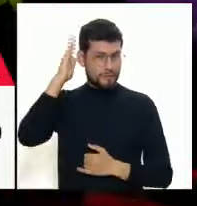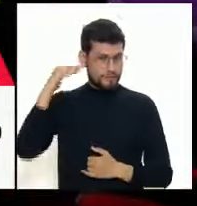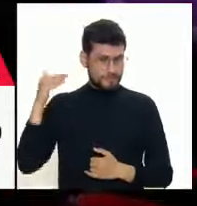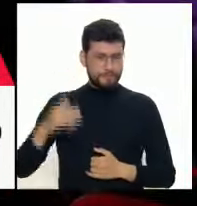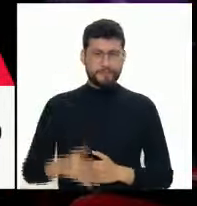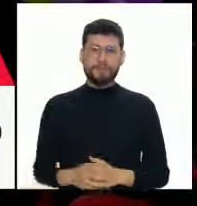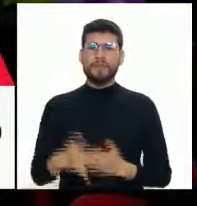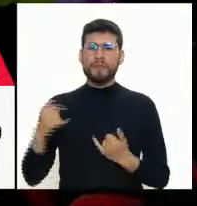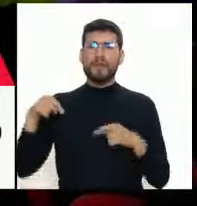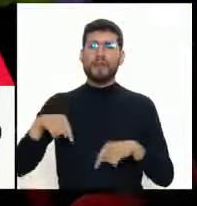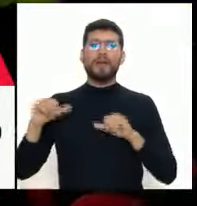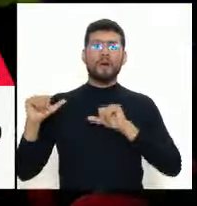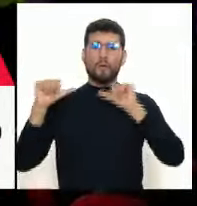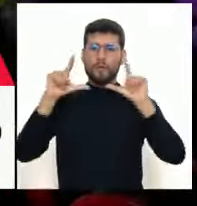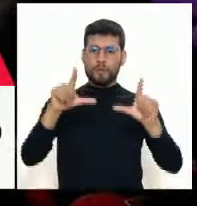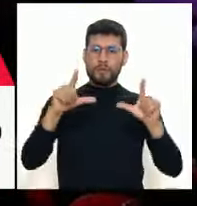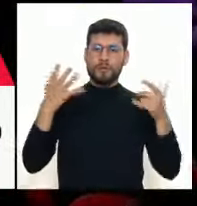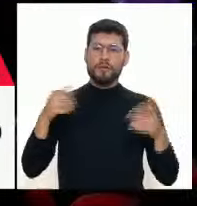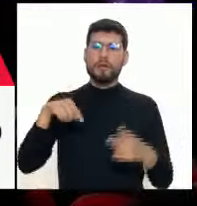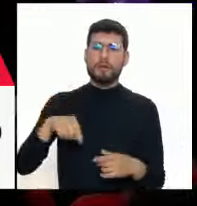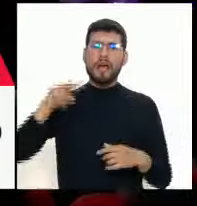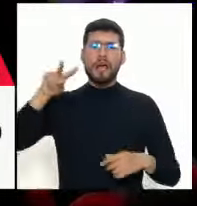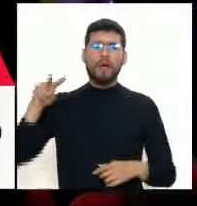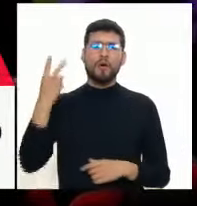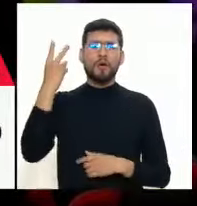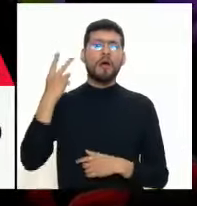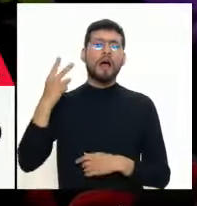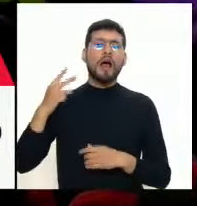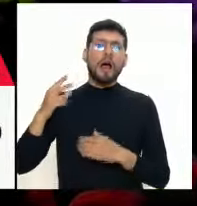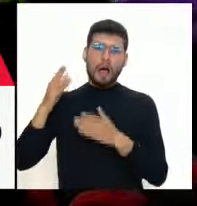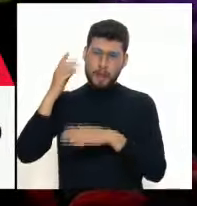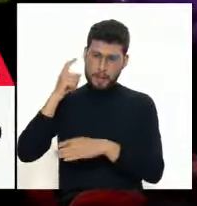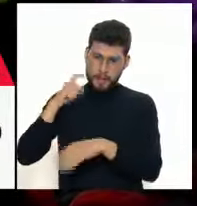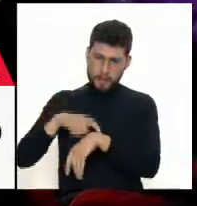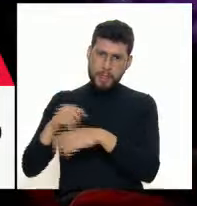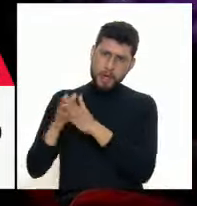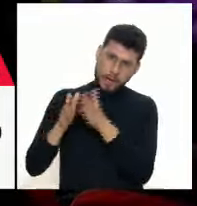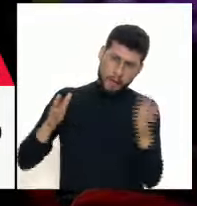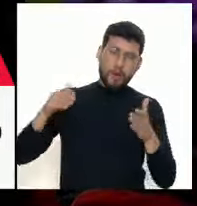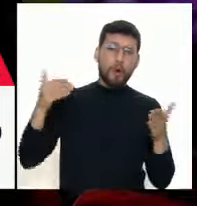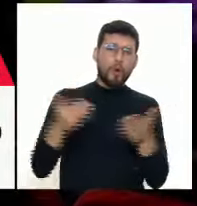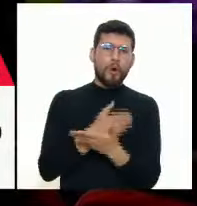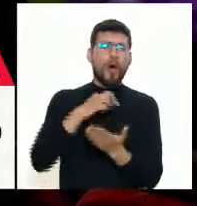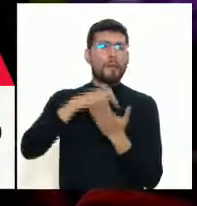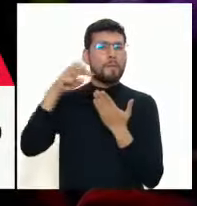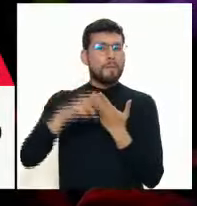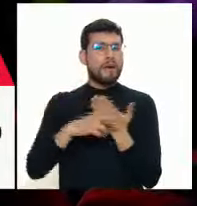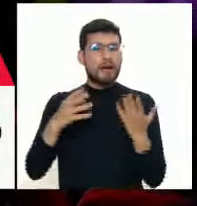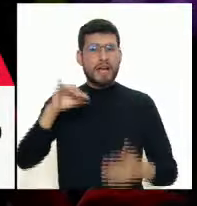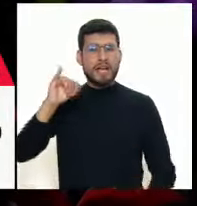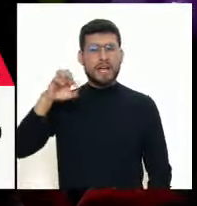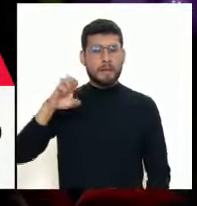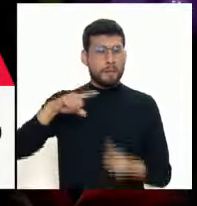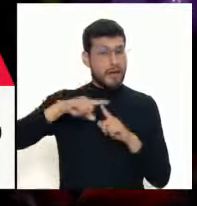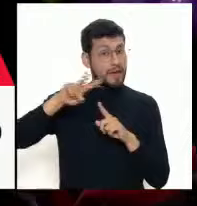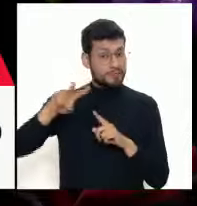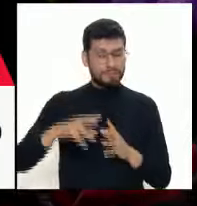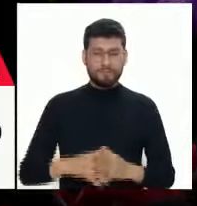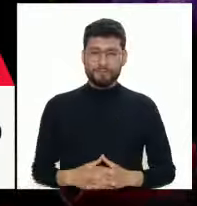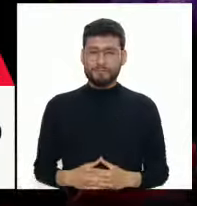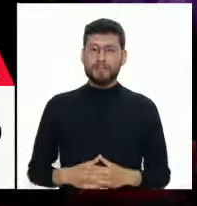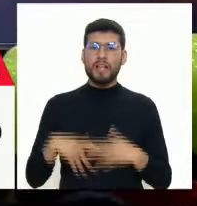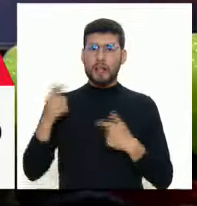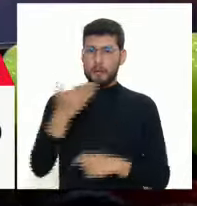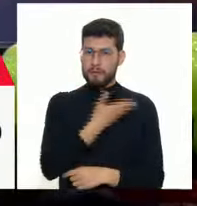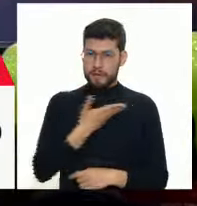Boluarte Segarra, en el lanzamiento de la segunda temporada y de la nueva programación del canal IP.